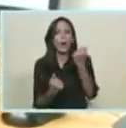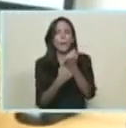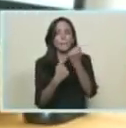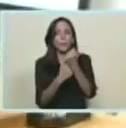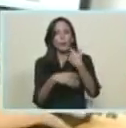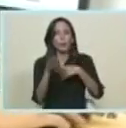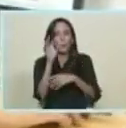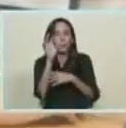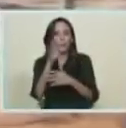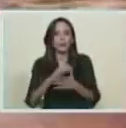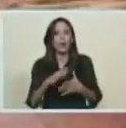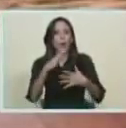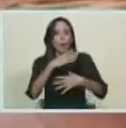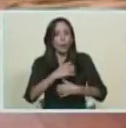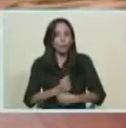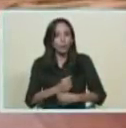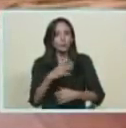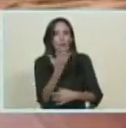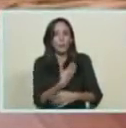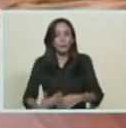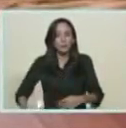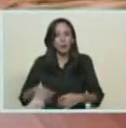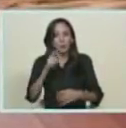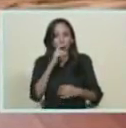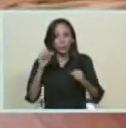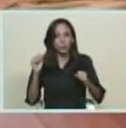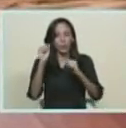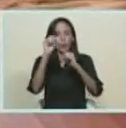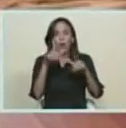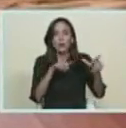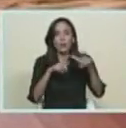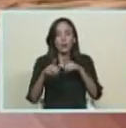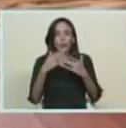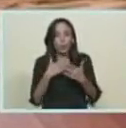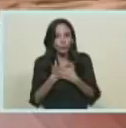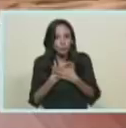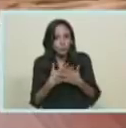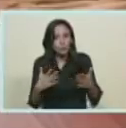patria, confiamos en usted, estamos a su orden, desde ya nos ponemos a la